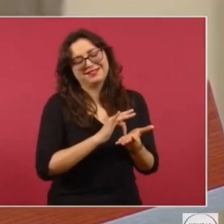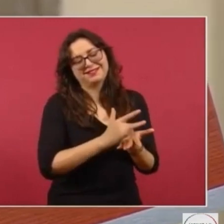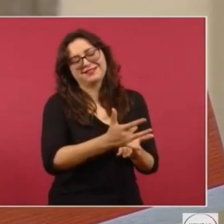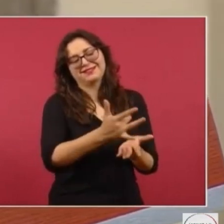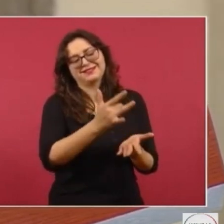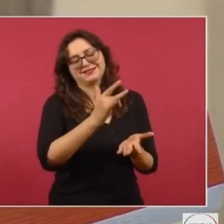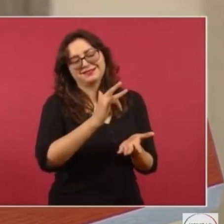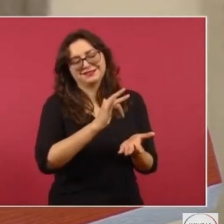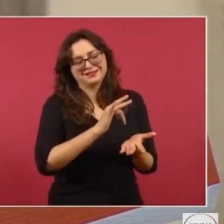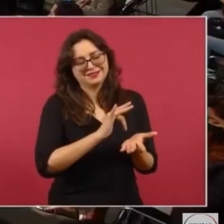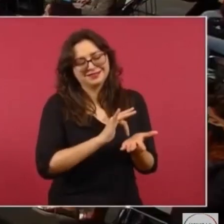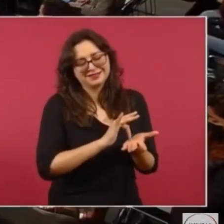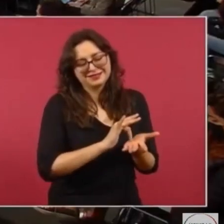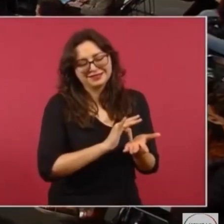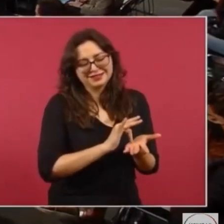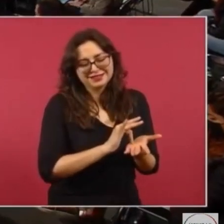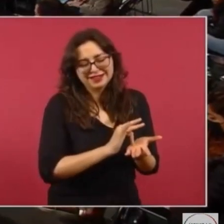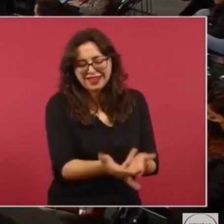creo que